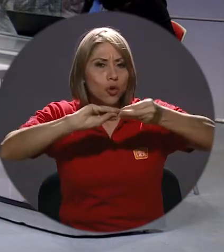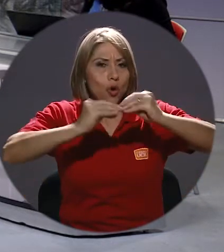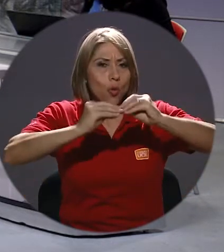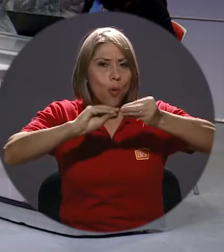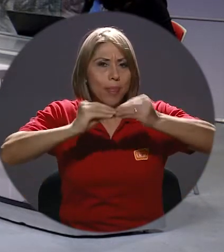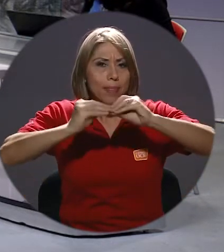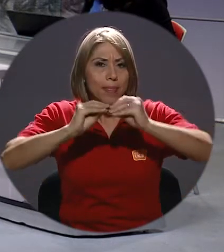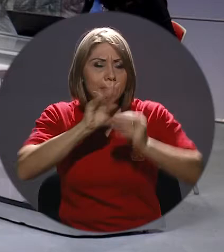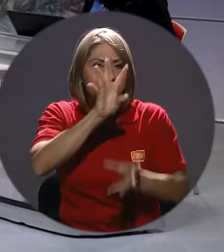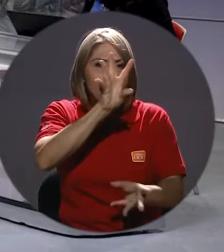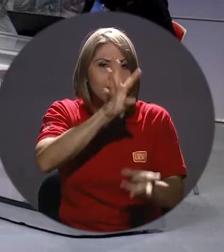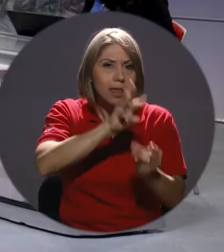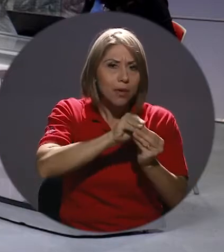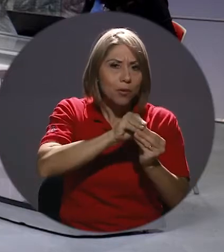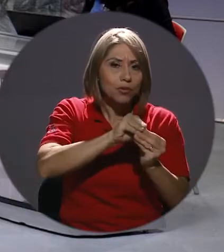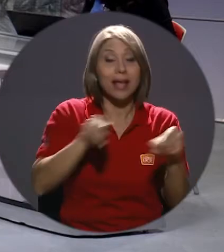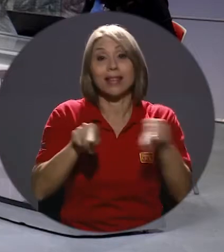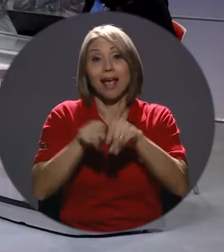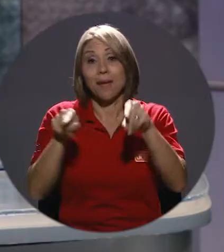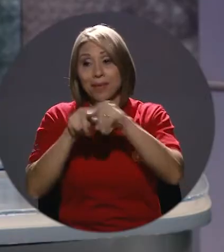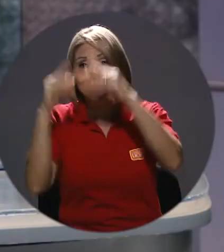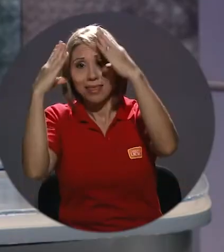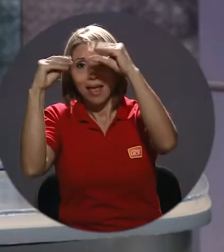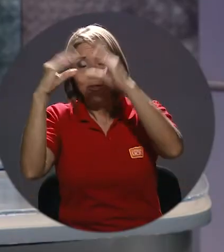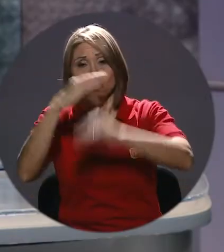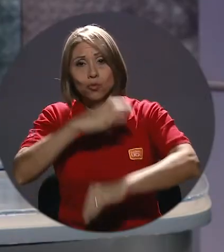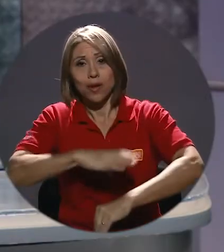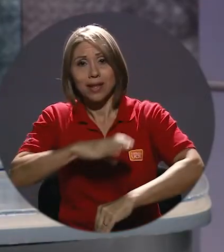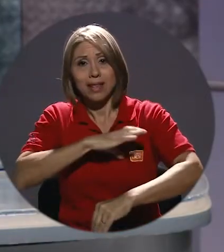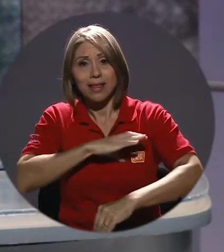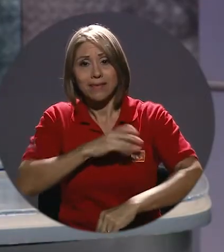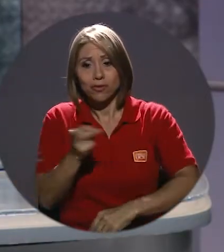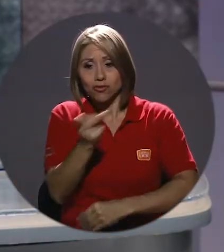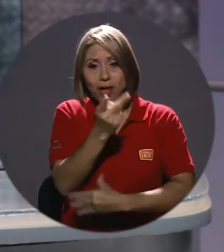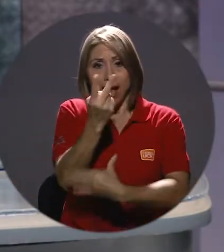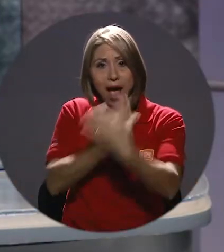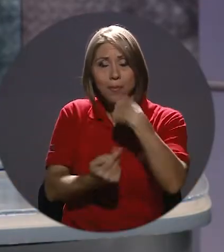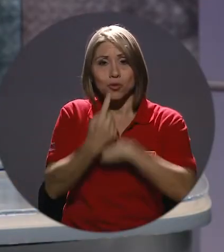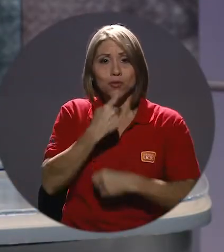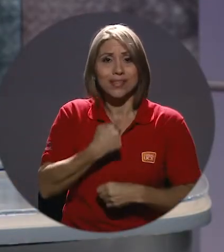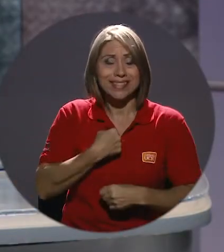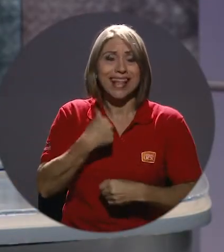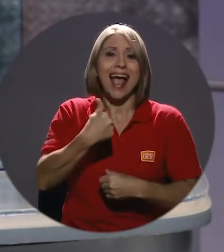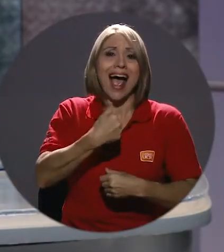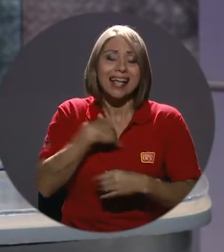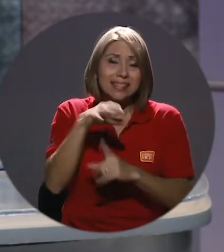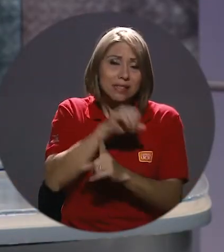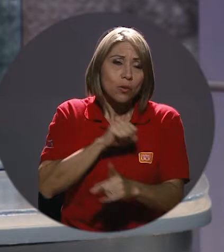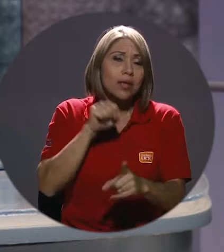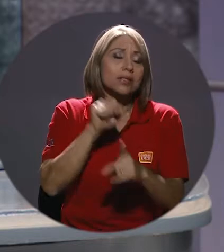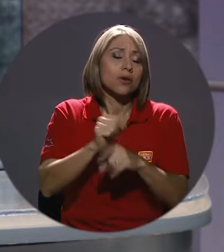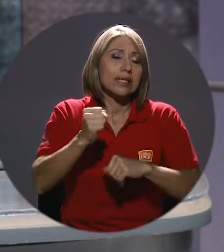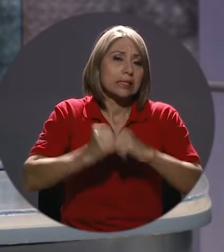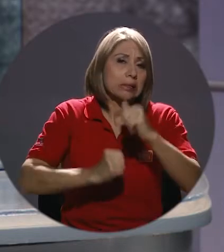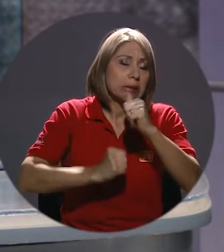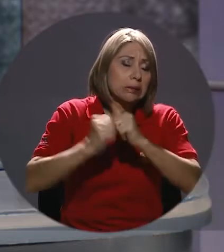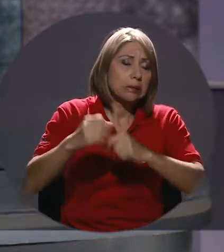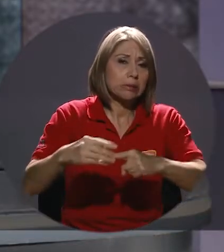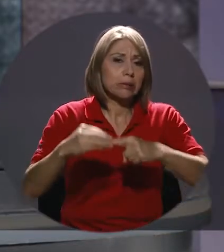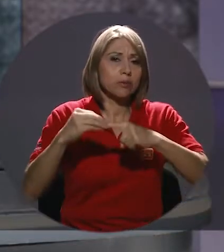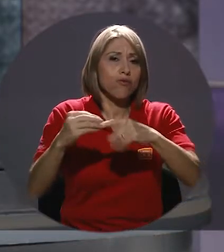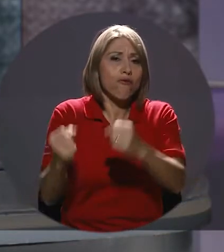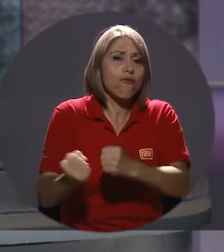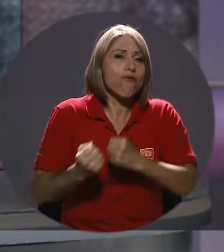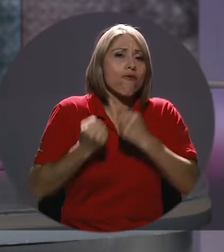y también cualitativos nos dicen que hay nudos estructurales muy fuertes que todavía persisten